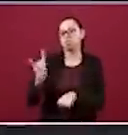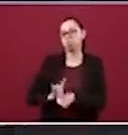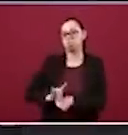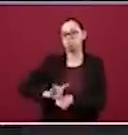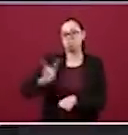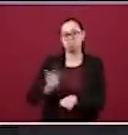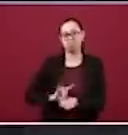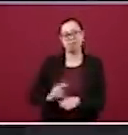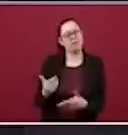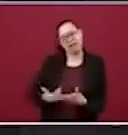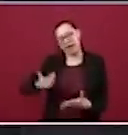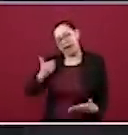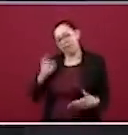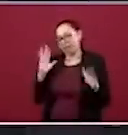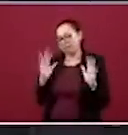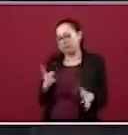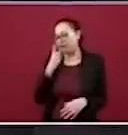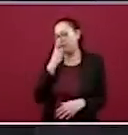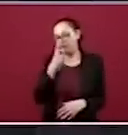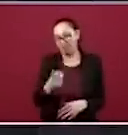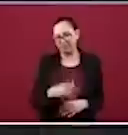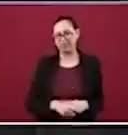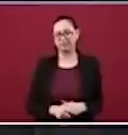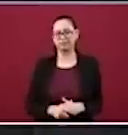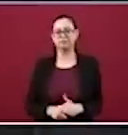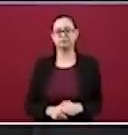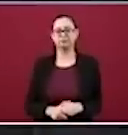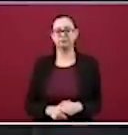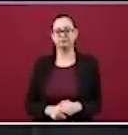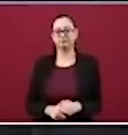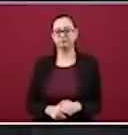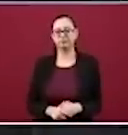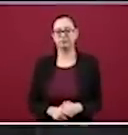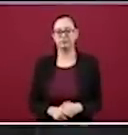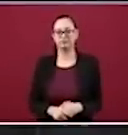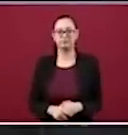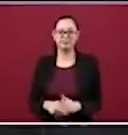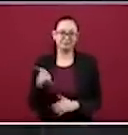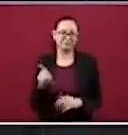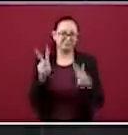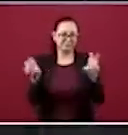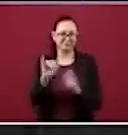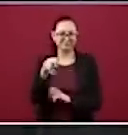Ya lo vimos en el caso del Instituto de